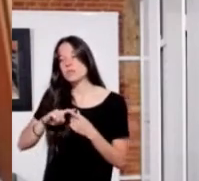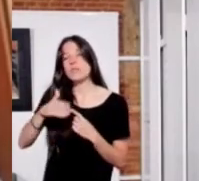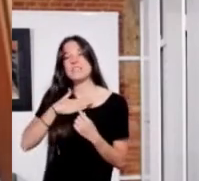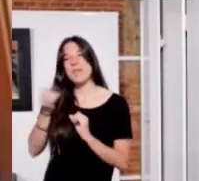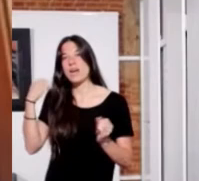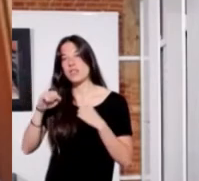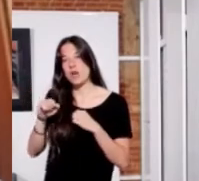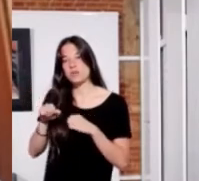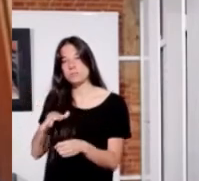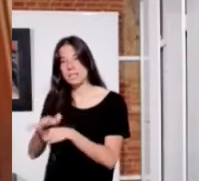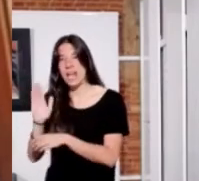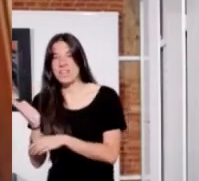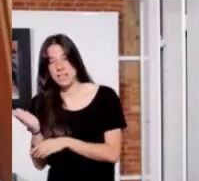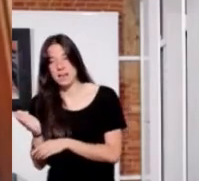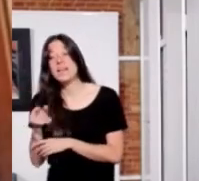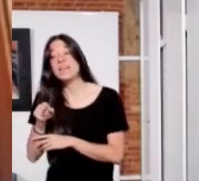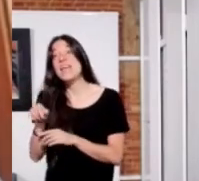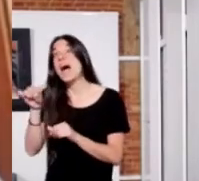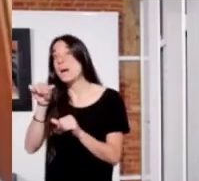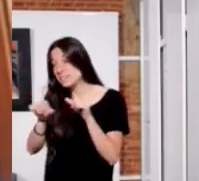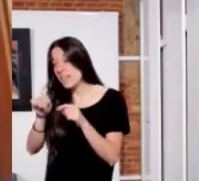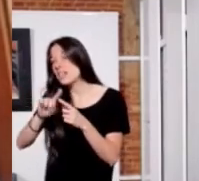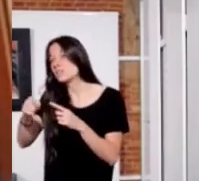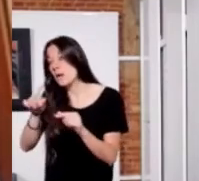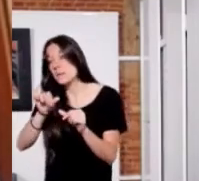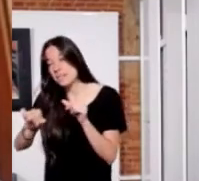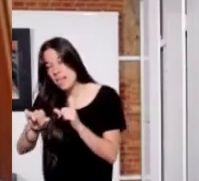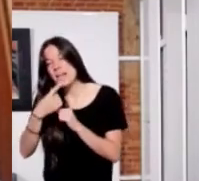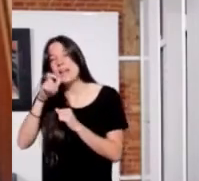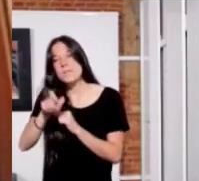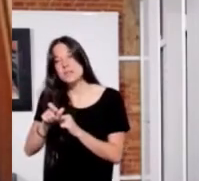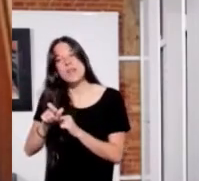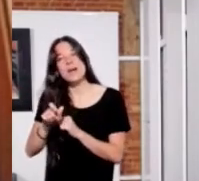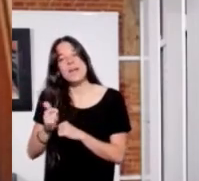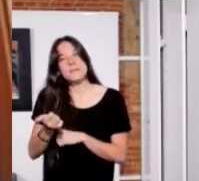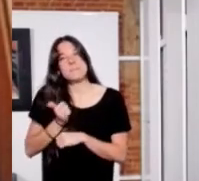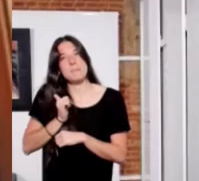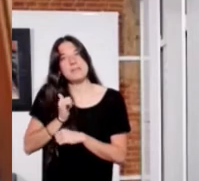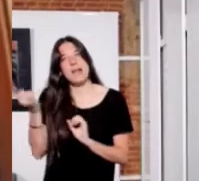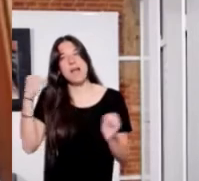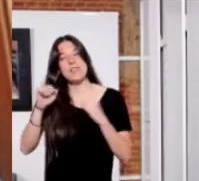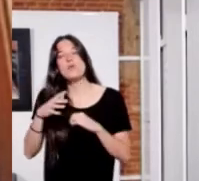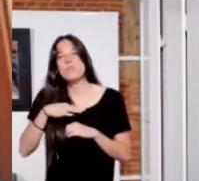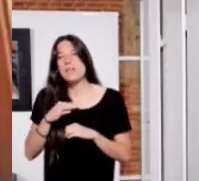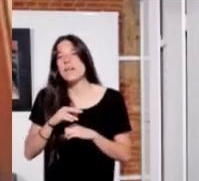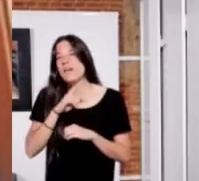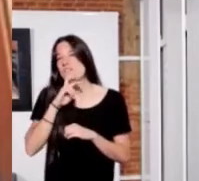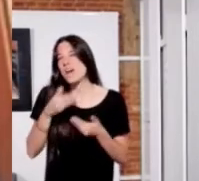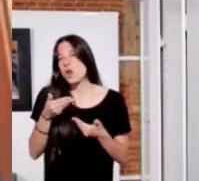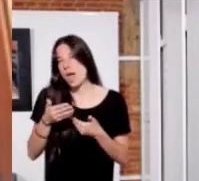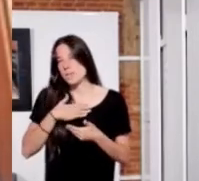es desde las consecuencias en ese destinatario de la acción que se evaluará tu acción voluntaria. Por eso